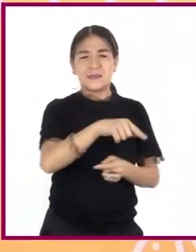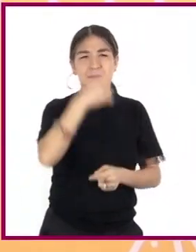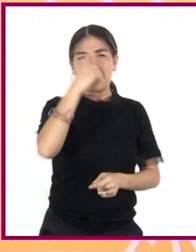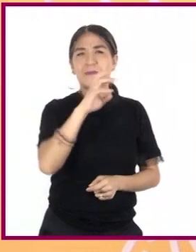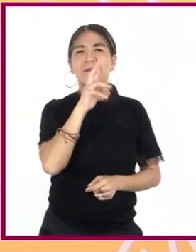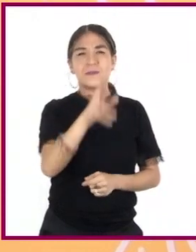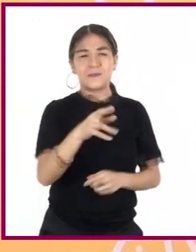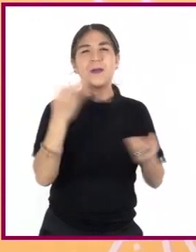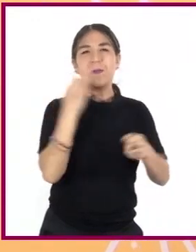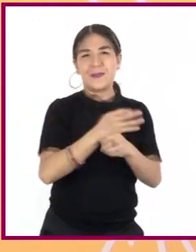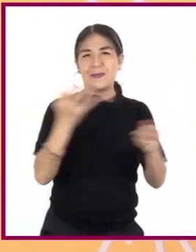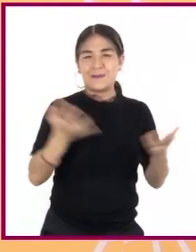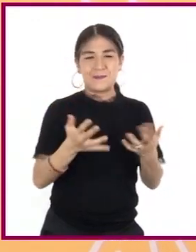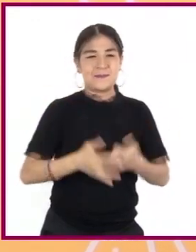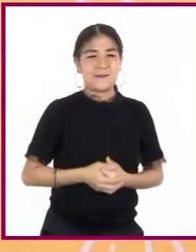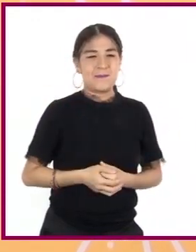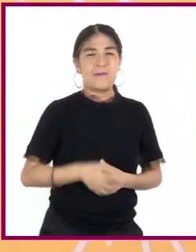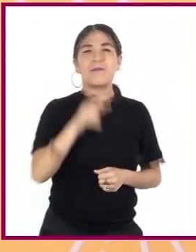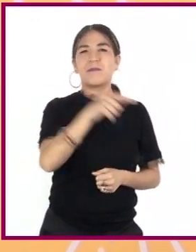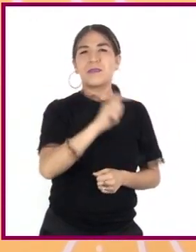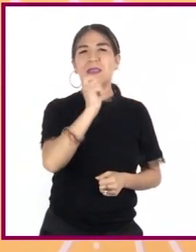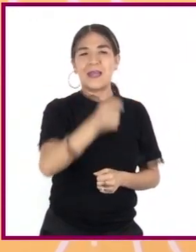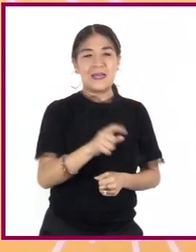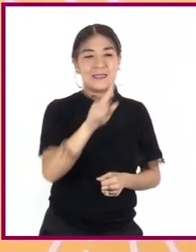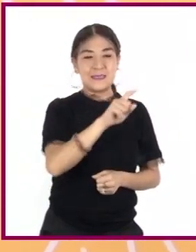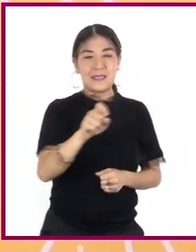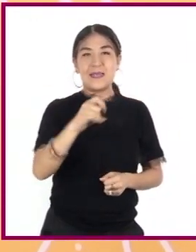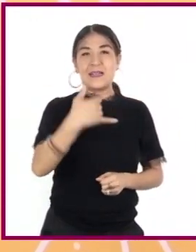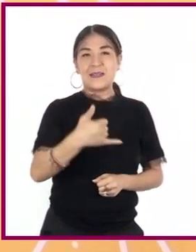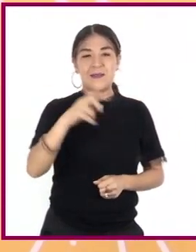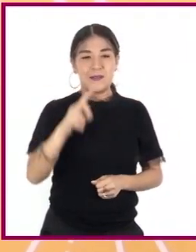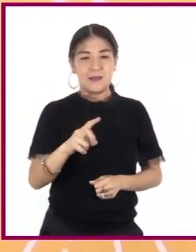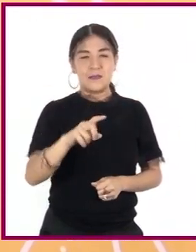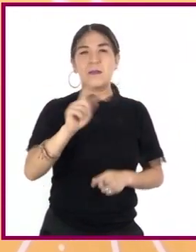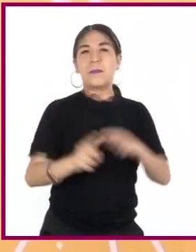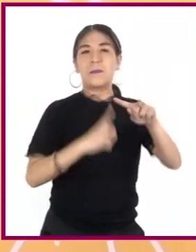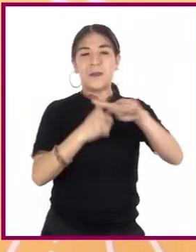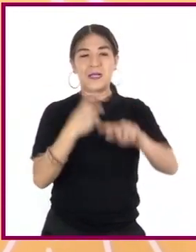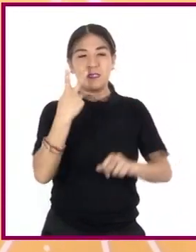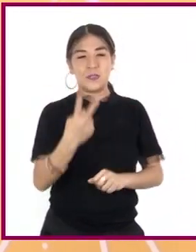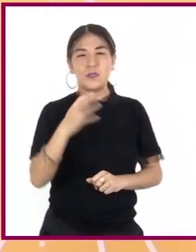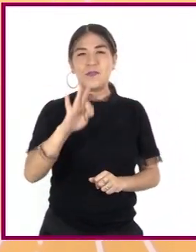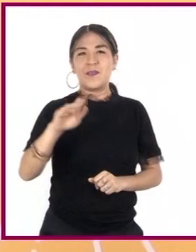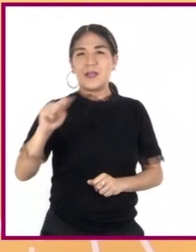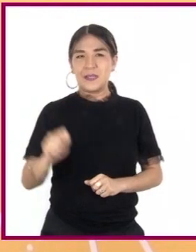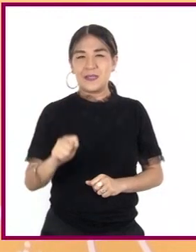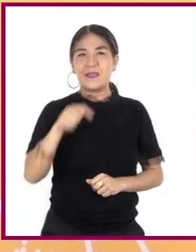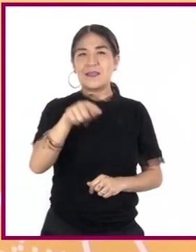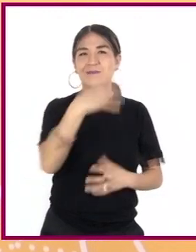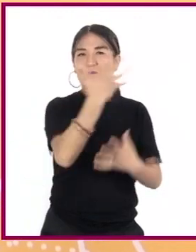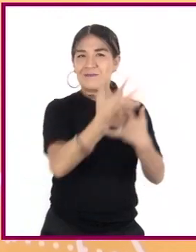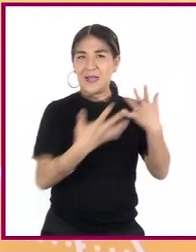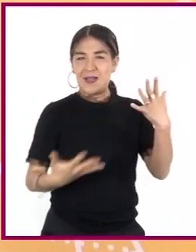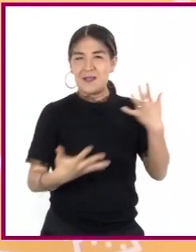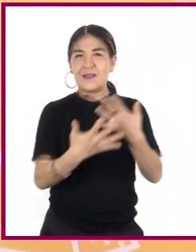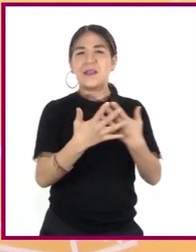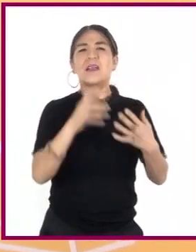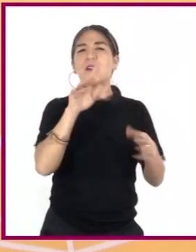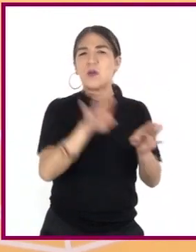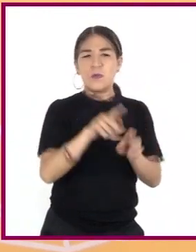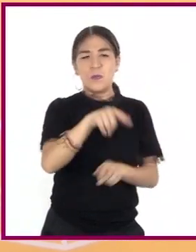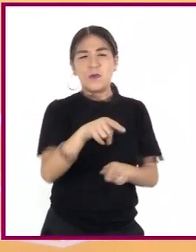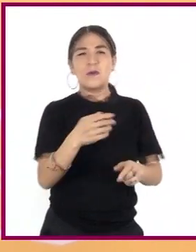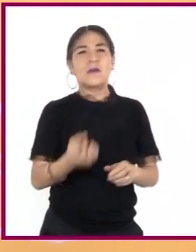hacerlo. Como el rollo contiene 100 yardas y 2 pies de malla, entonces la cantidad en